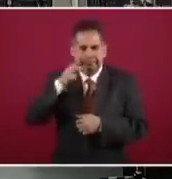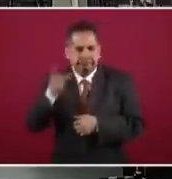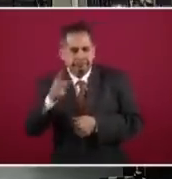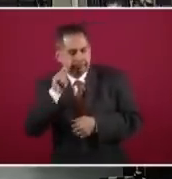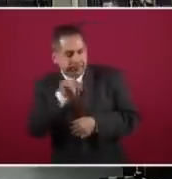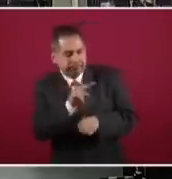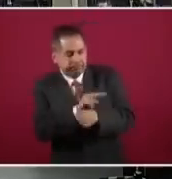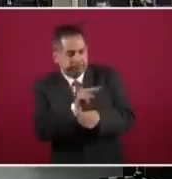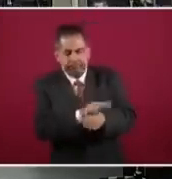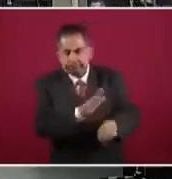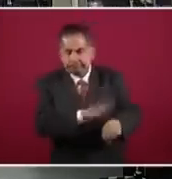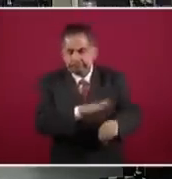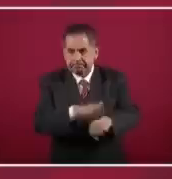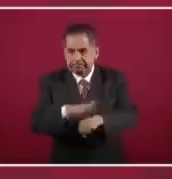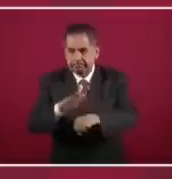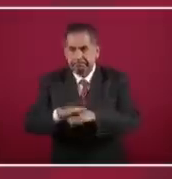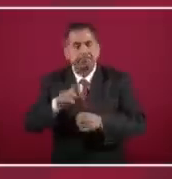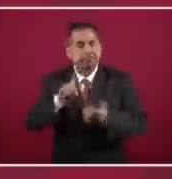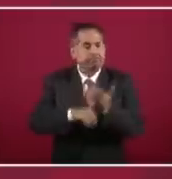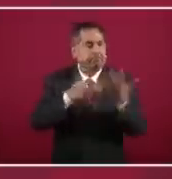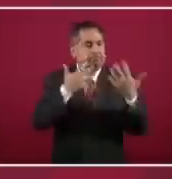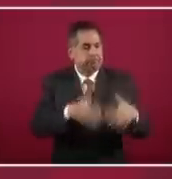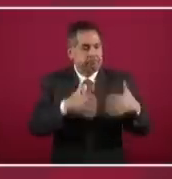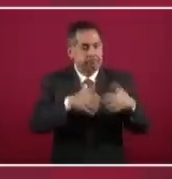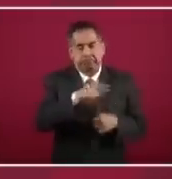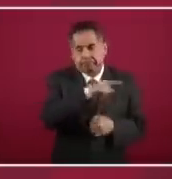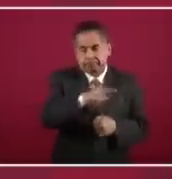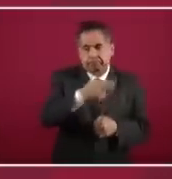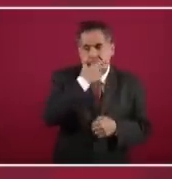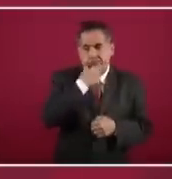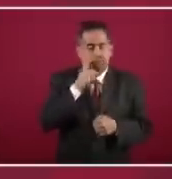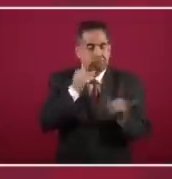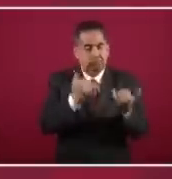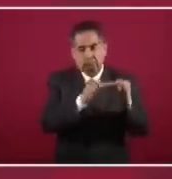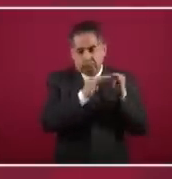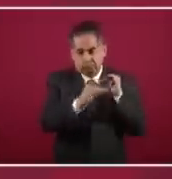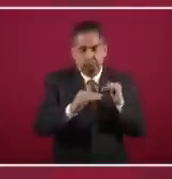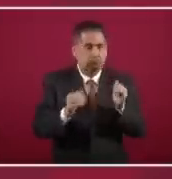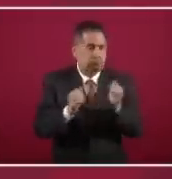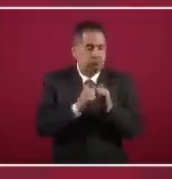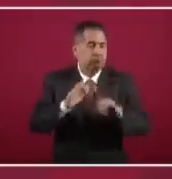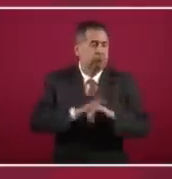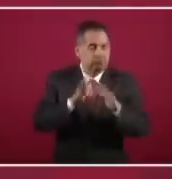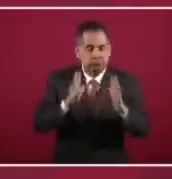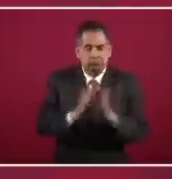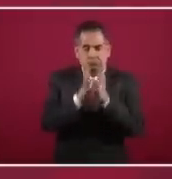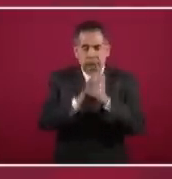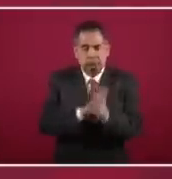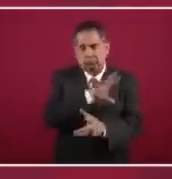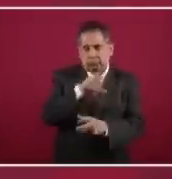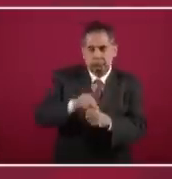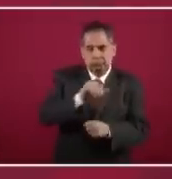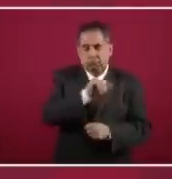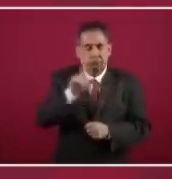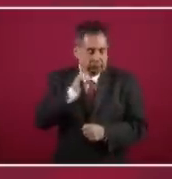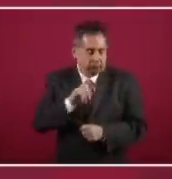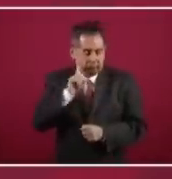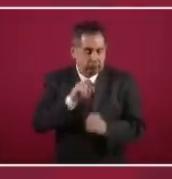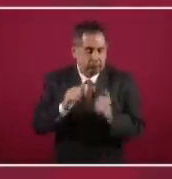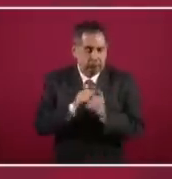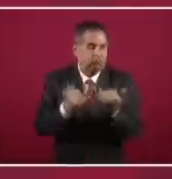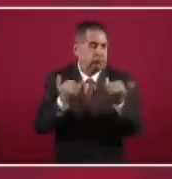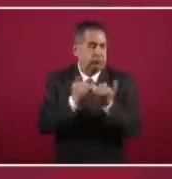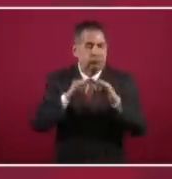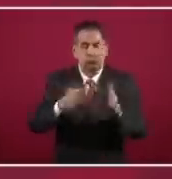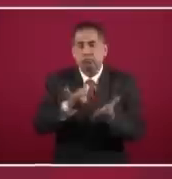que efectivamente las empresas lleven a cabo esta igualdad, tanto en la participación de las mujeres como en la